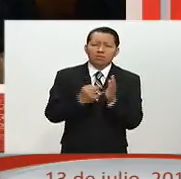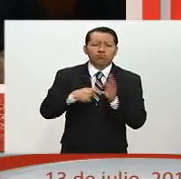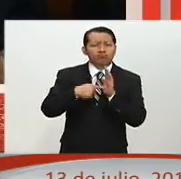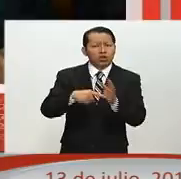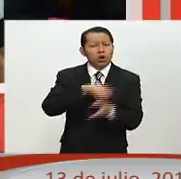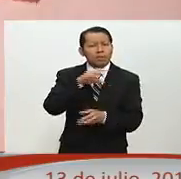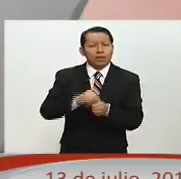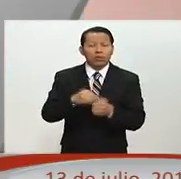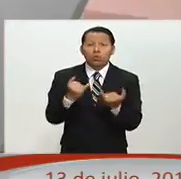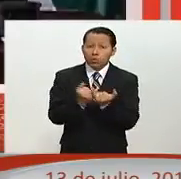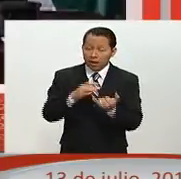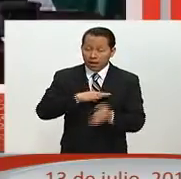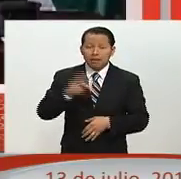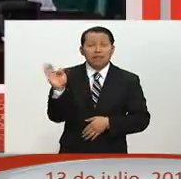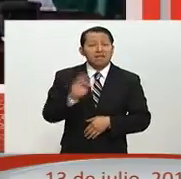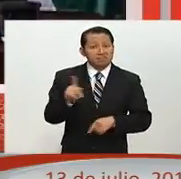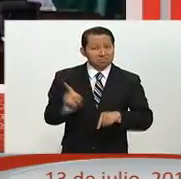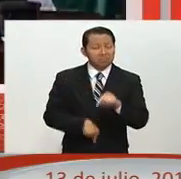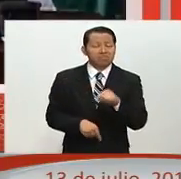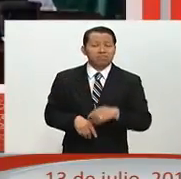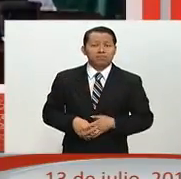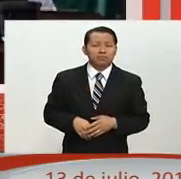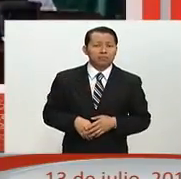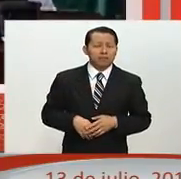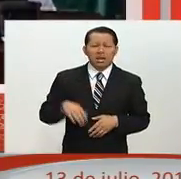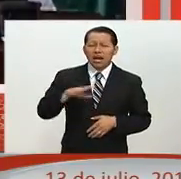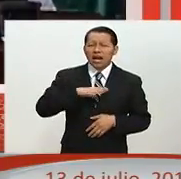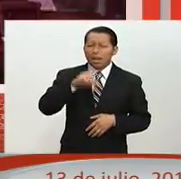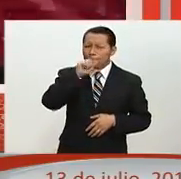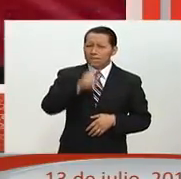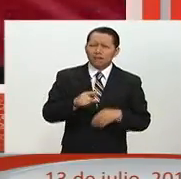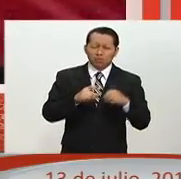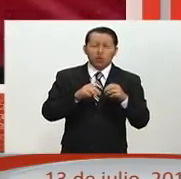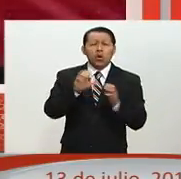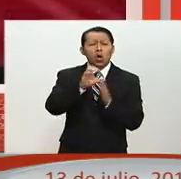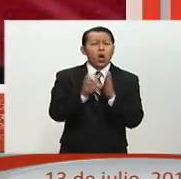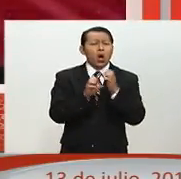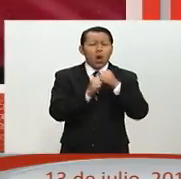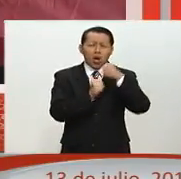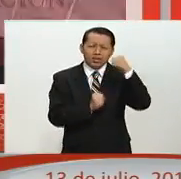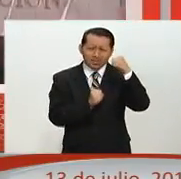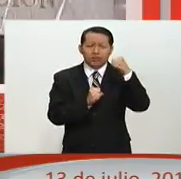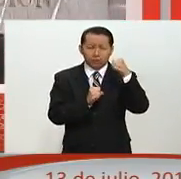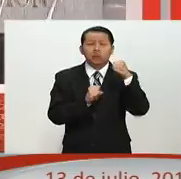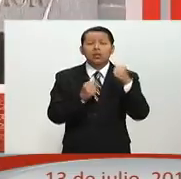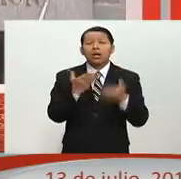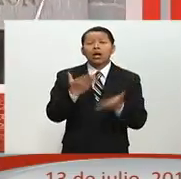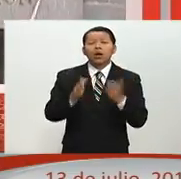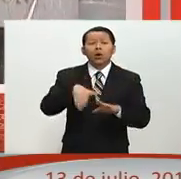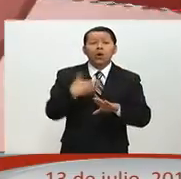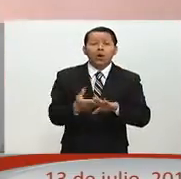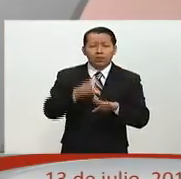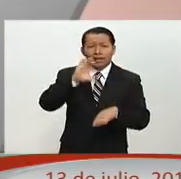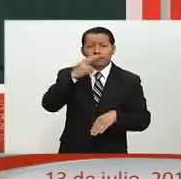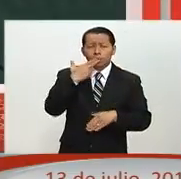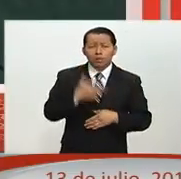incluso su destitución. Presentan acciones de inconstitucionalidad ahora contra el gobierno de